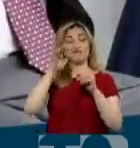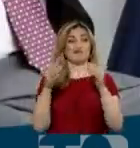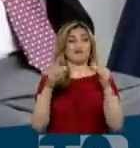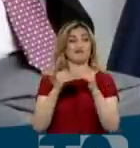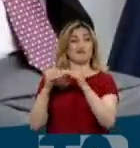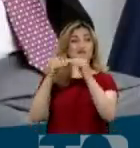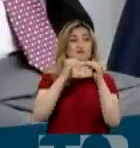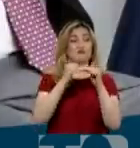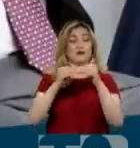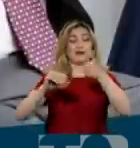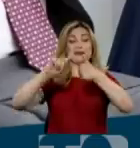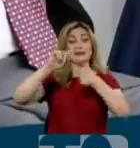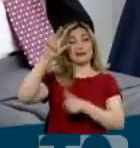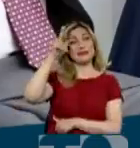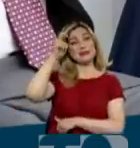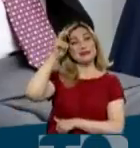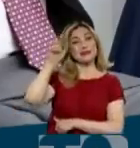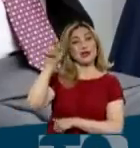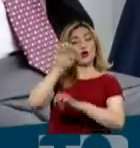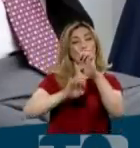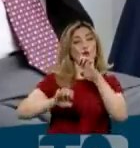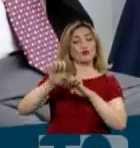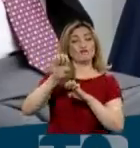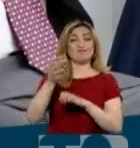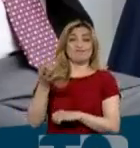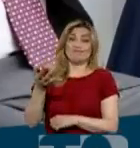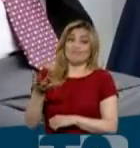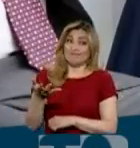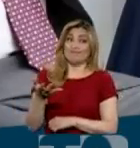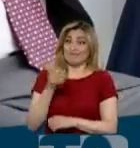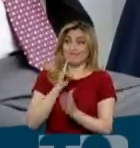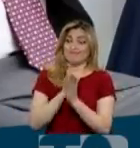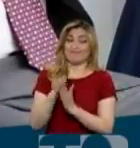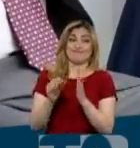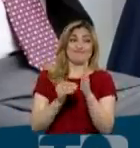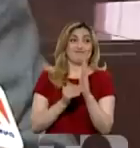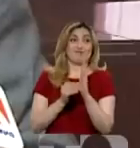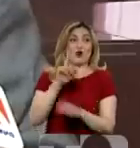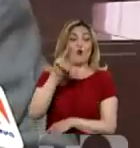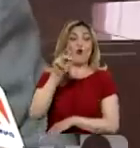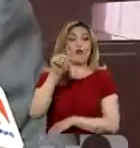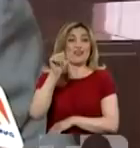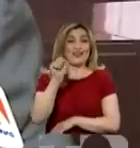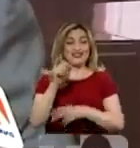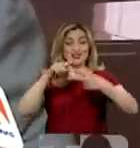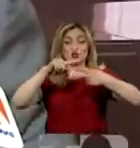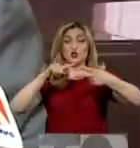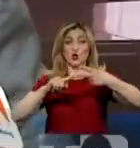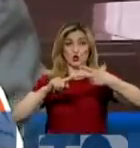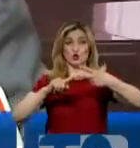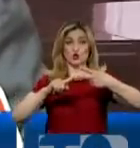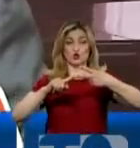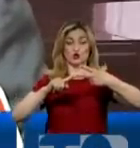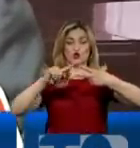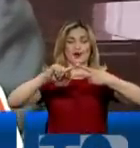además el binomio de creo partido socialcristiano está calificado pero también impugnado junto comunes están ocurriendo los